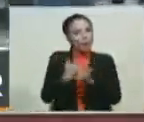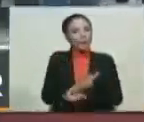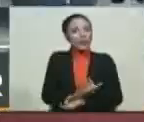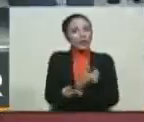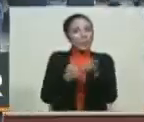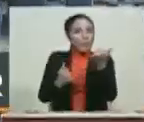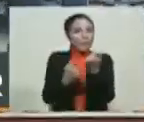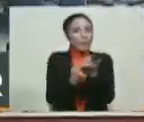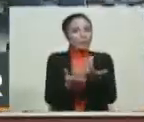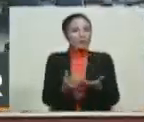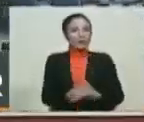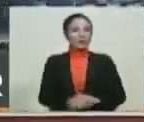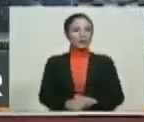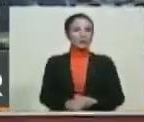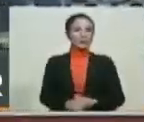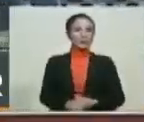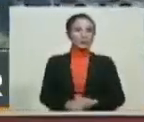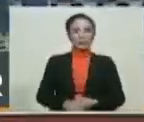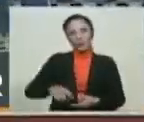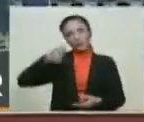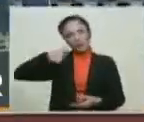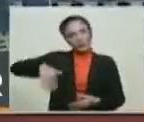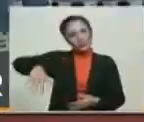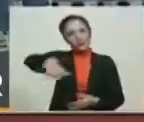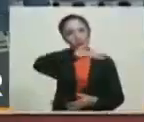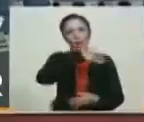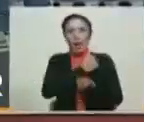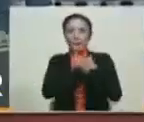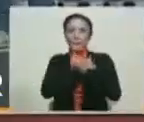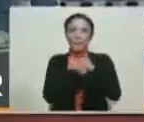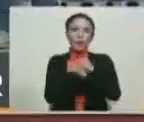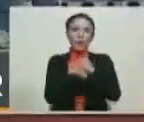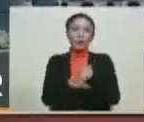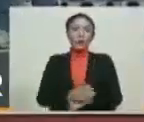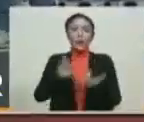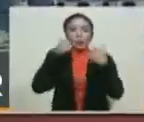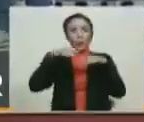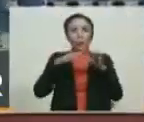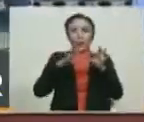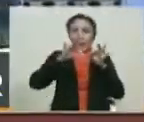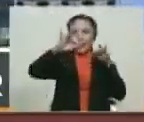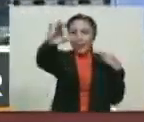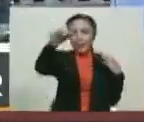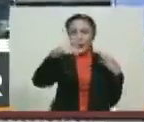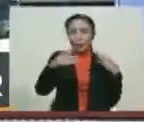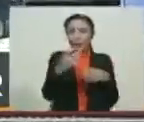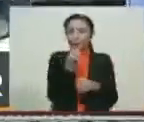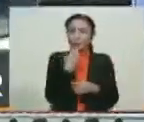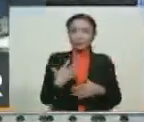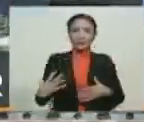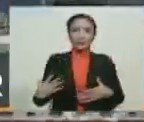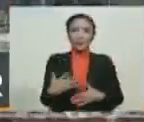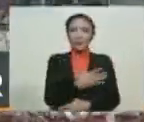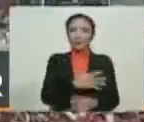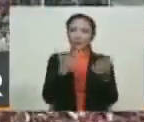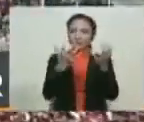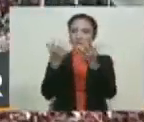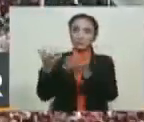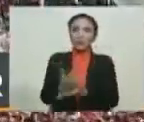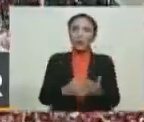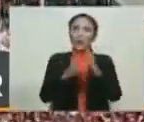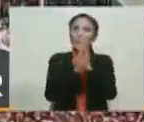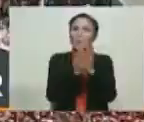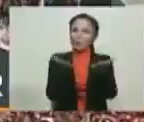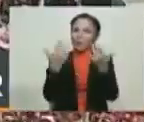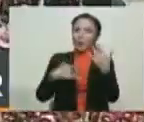de punta a punta de amor roja rojita la medida libertador vengo a pedirte que el 20 de